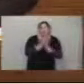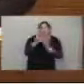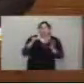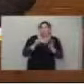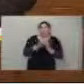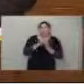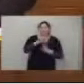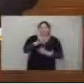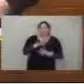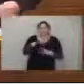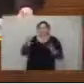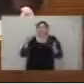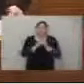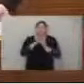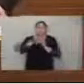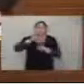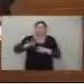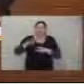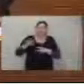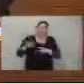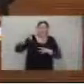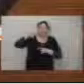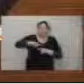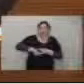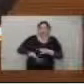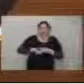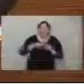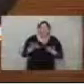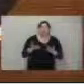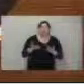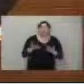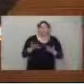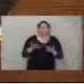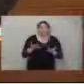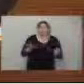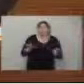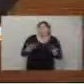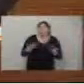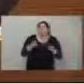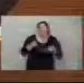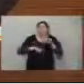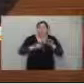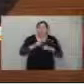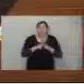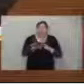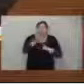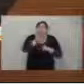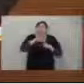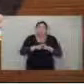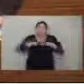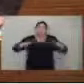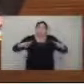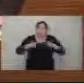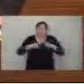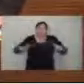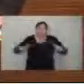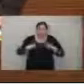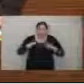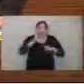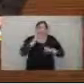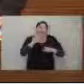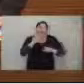2014-2015 y le relato de nuevo para ver si esta vez toma nota de ellos. La demografía y su previsible evolución, cohortes de población por edades y